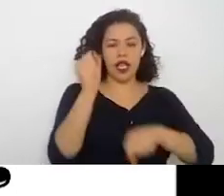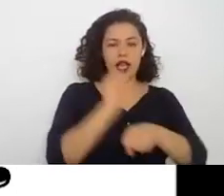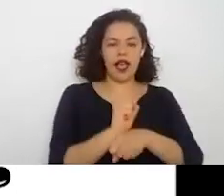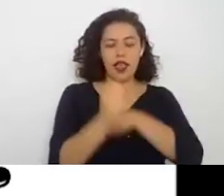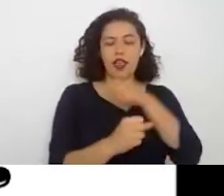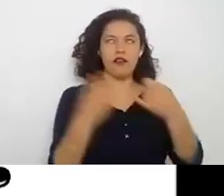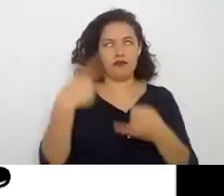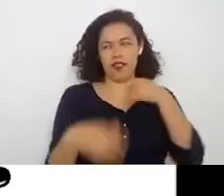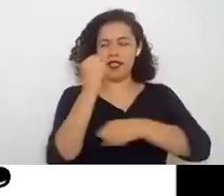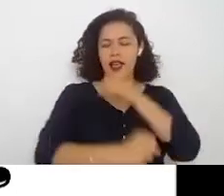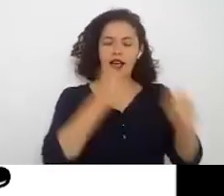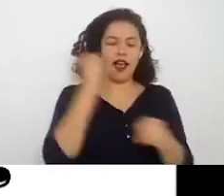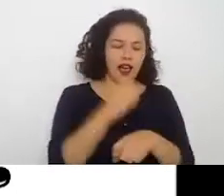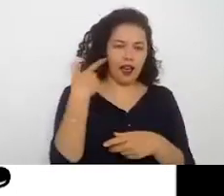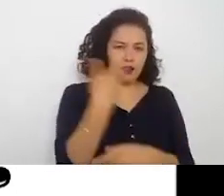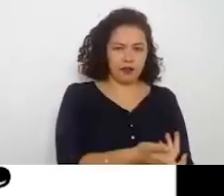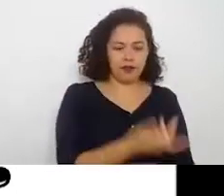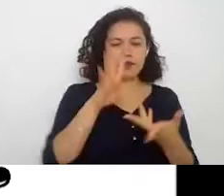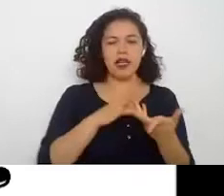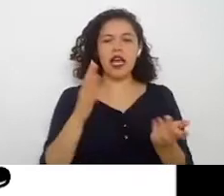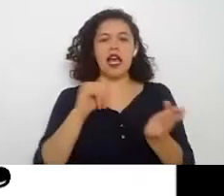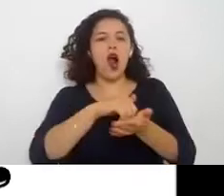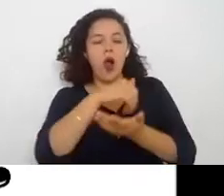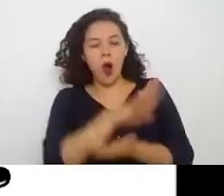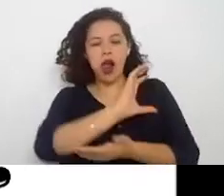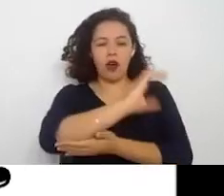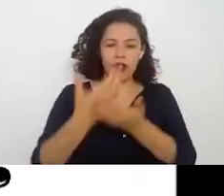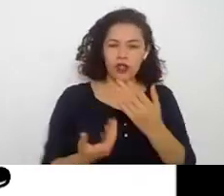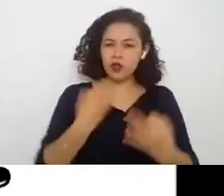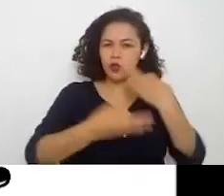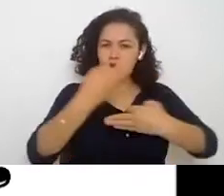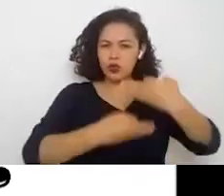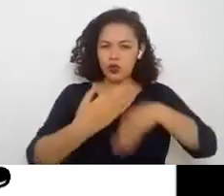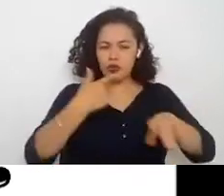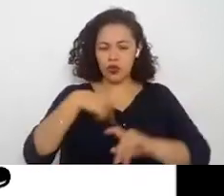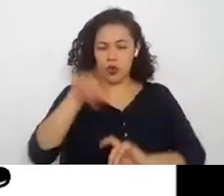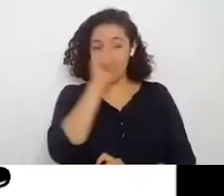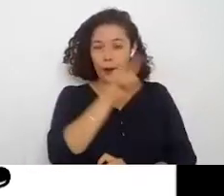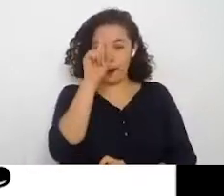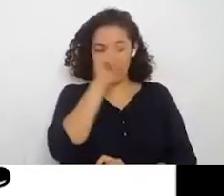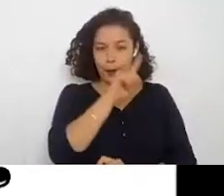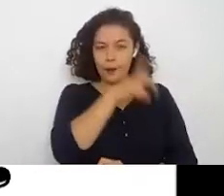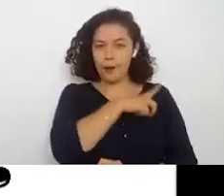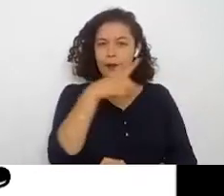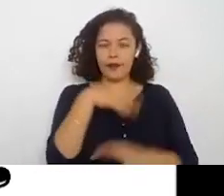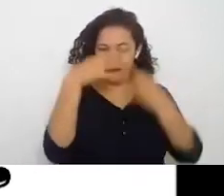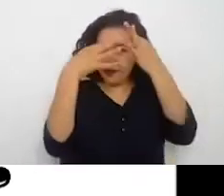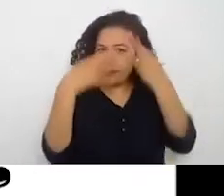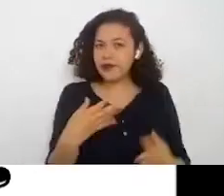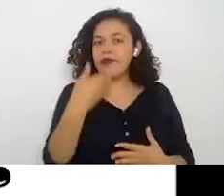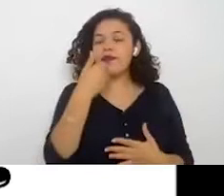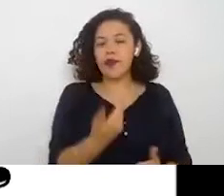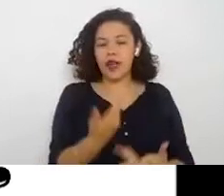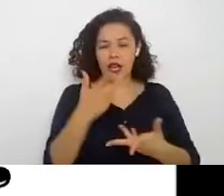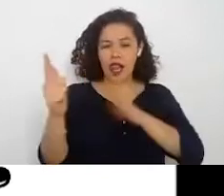sus recesiones, sus contratos, todo ello. Yo les recomiendo que sí, esta parte tengan siempre un apoyo